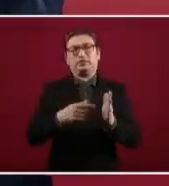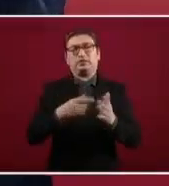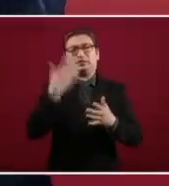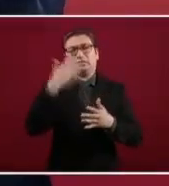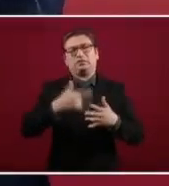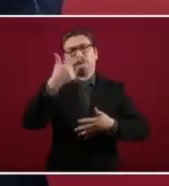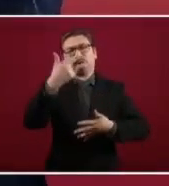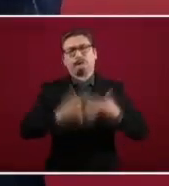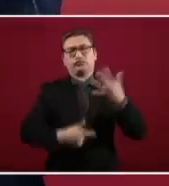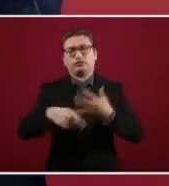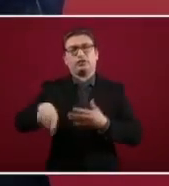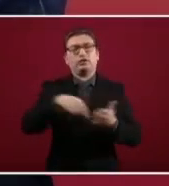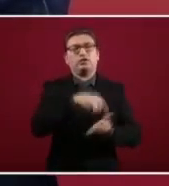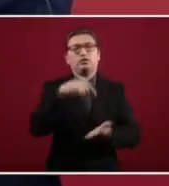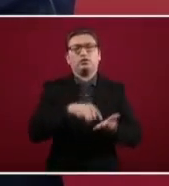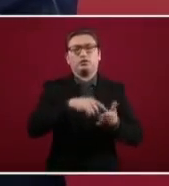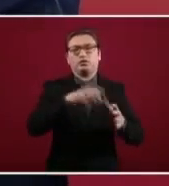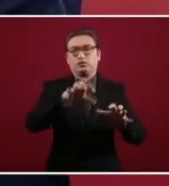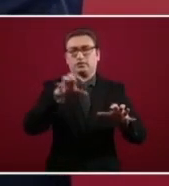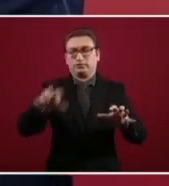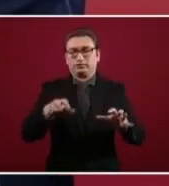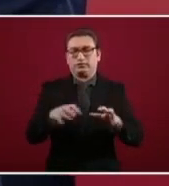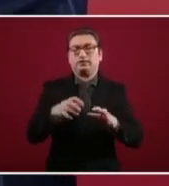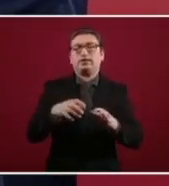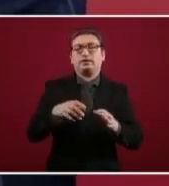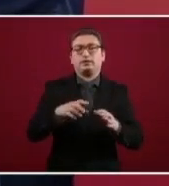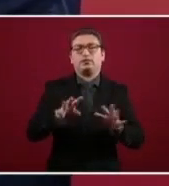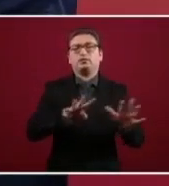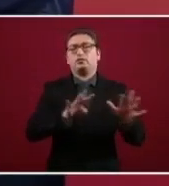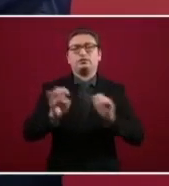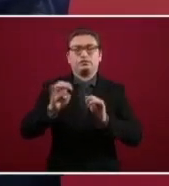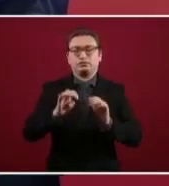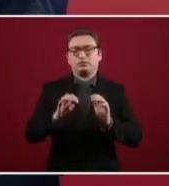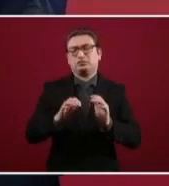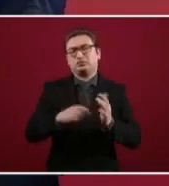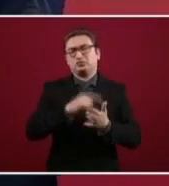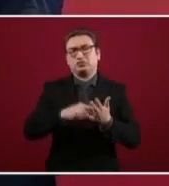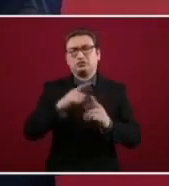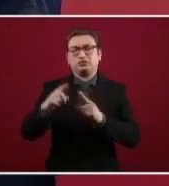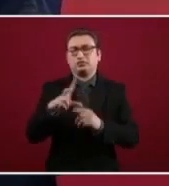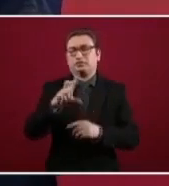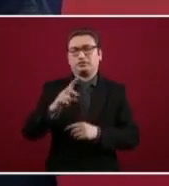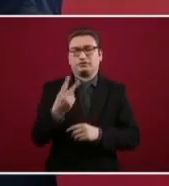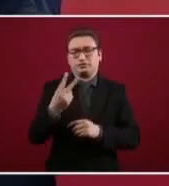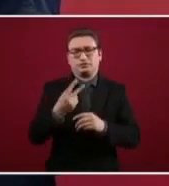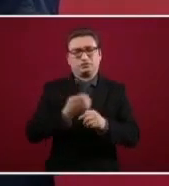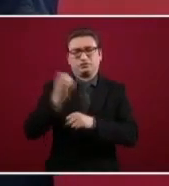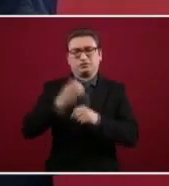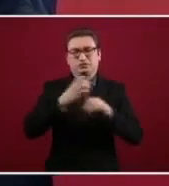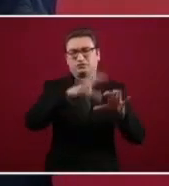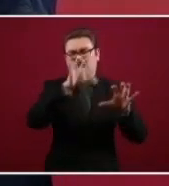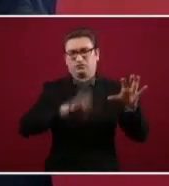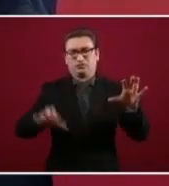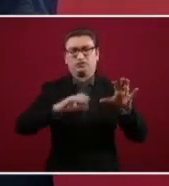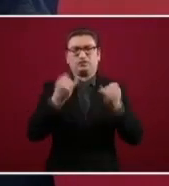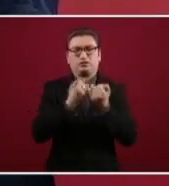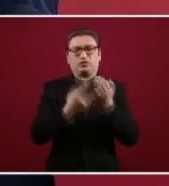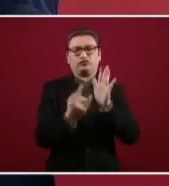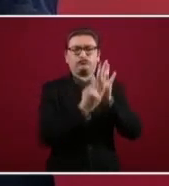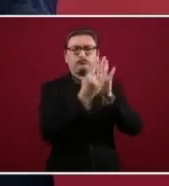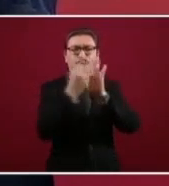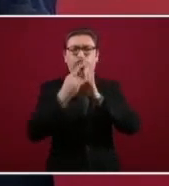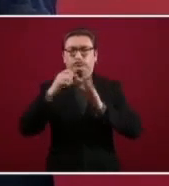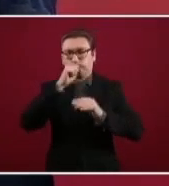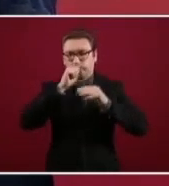establecimientos de más de 900 ciudades en los 32 estados los carteles de esta novena edición del buen fin